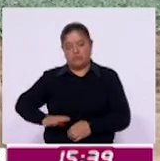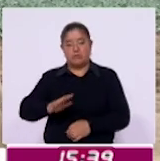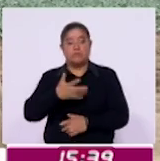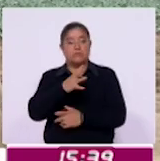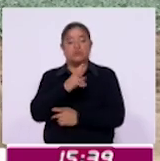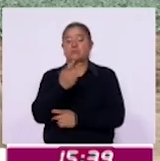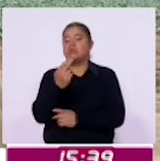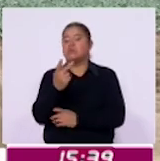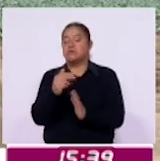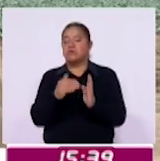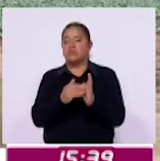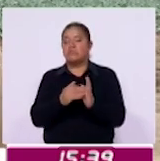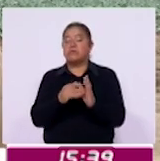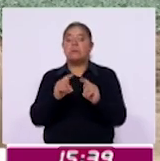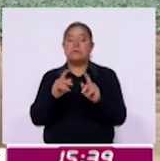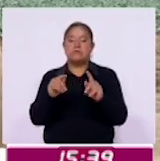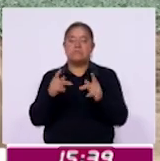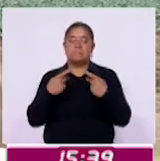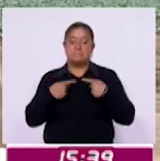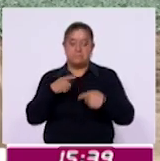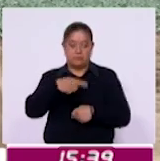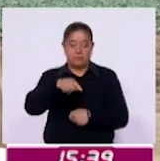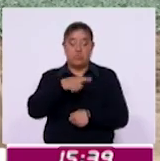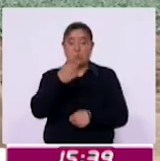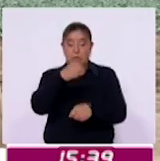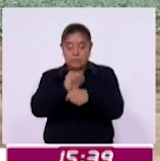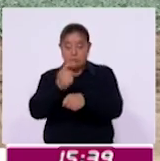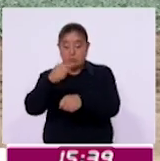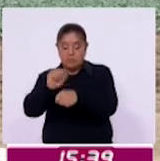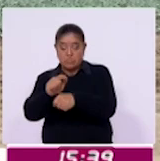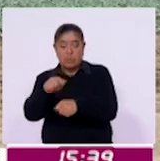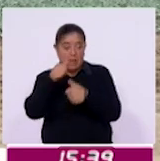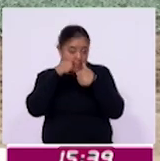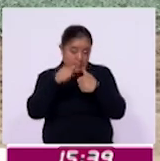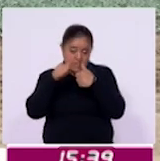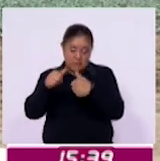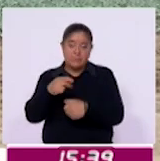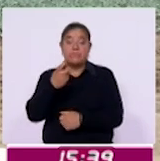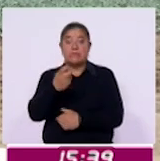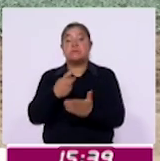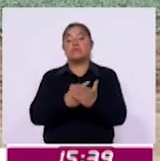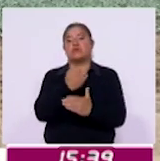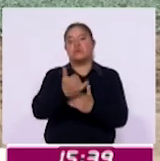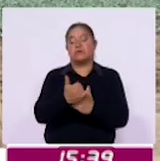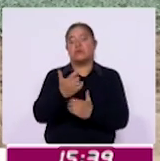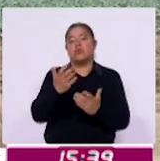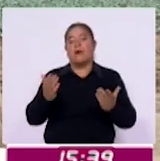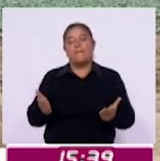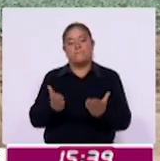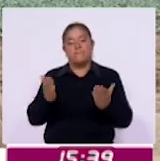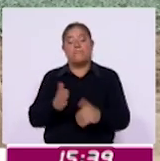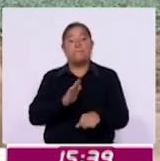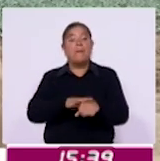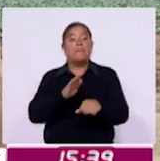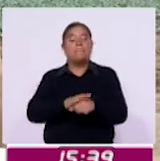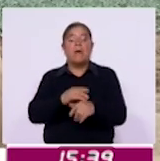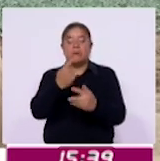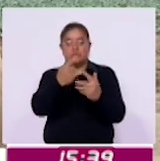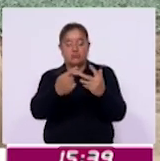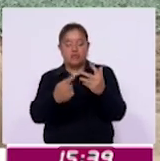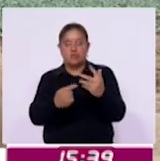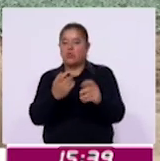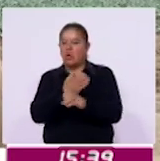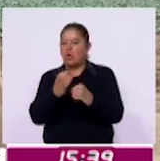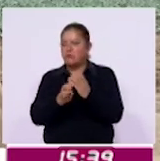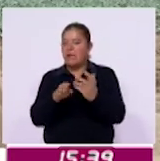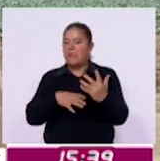25.000 tlaxcaltecas atendidos por semana y este proyecto lo que viene es impulsar mayor variedad. Tenemos el objetivo de tener alrededor de